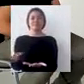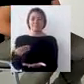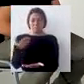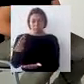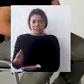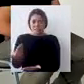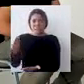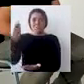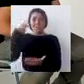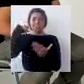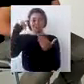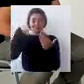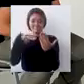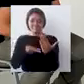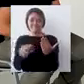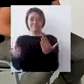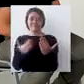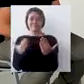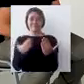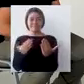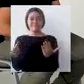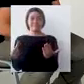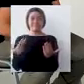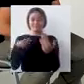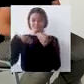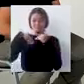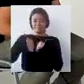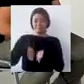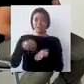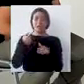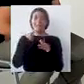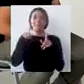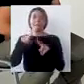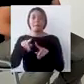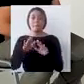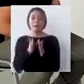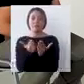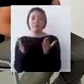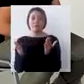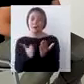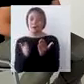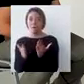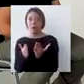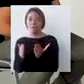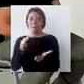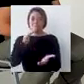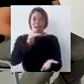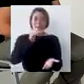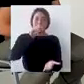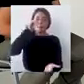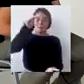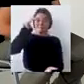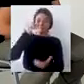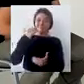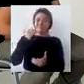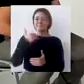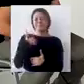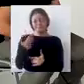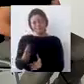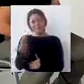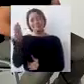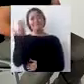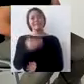pena ir adquiriendo esa colección de cómics. ¿Cómo está la asistencia,